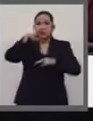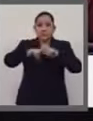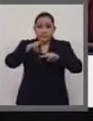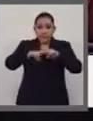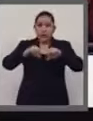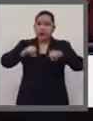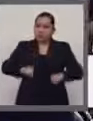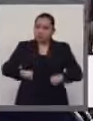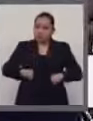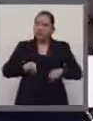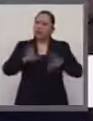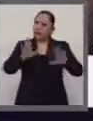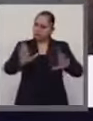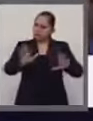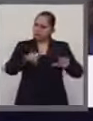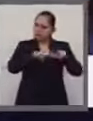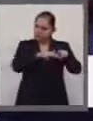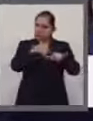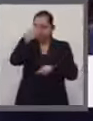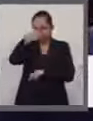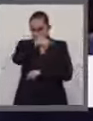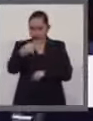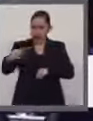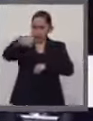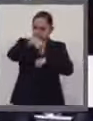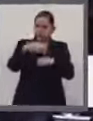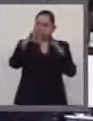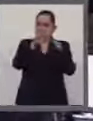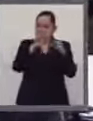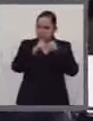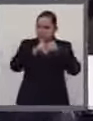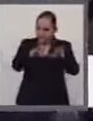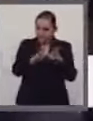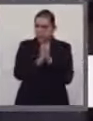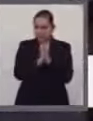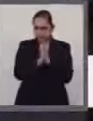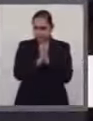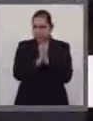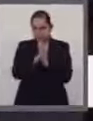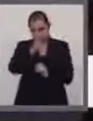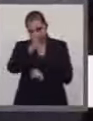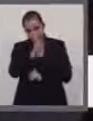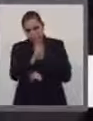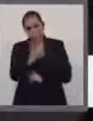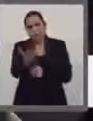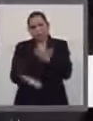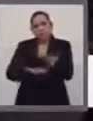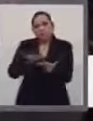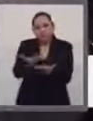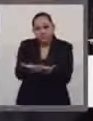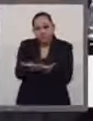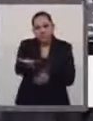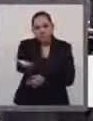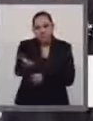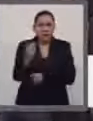y permitir el desahogo de la comparecencia. Con respeto, le pido al